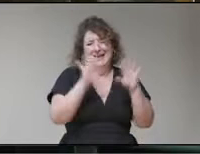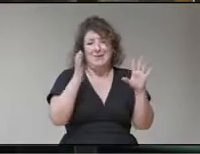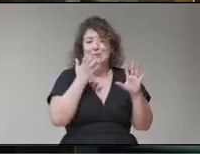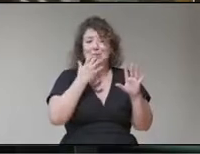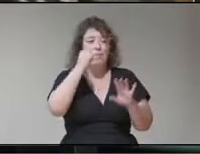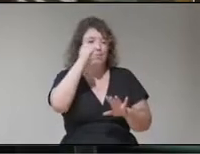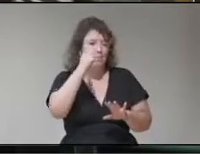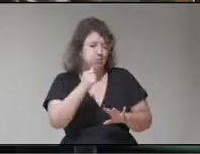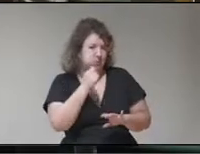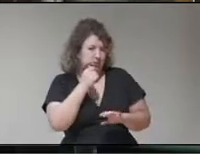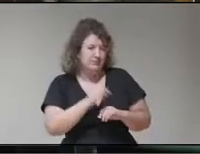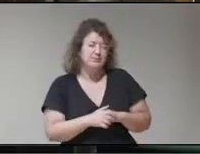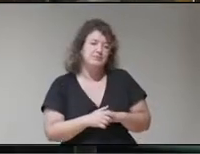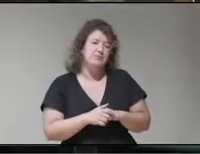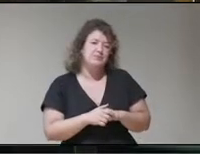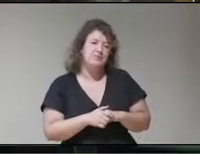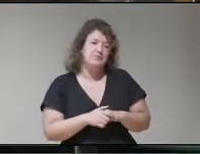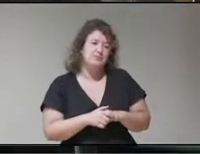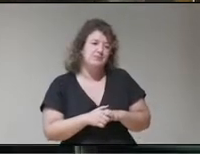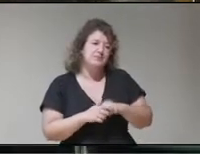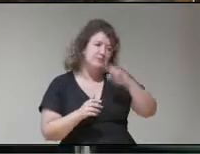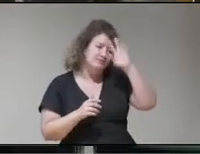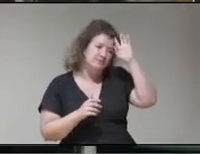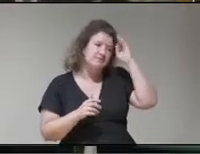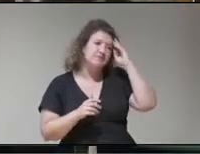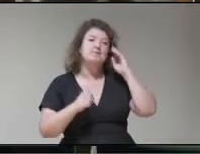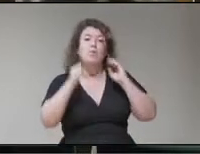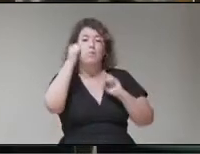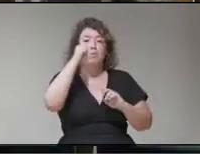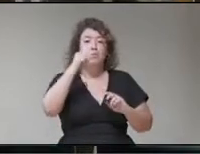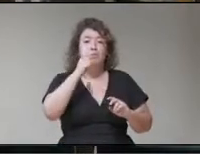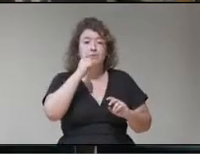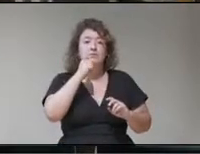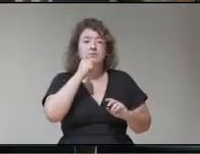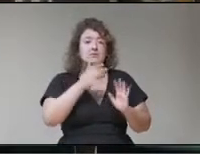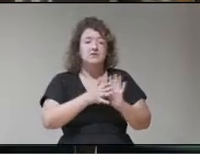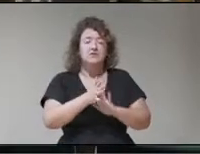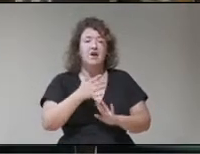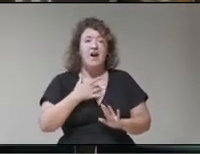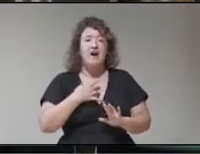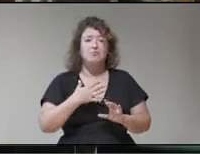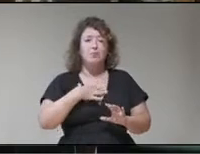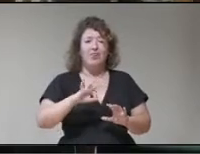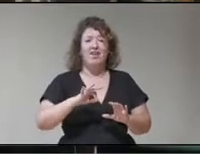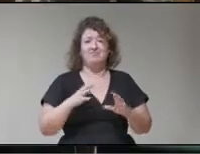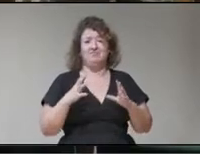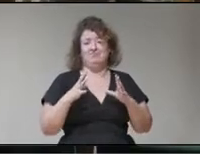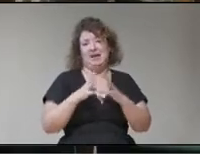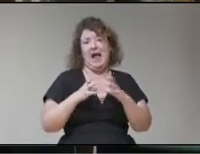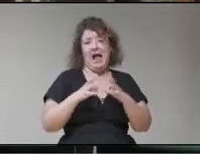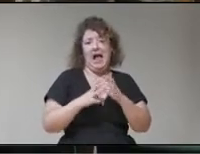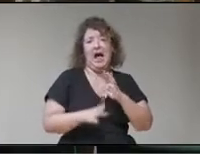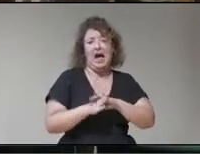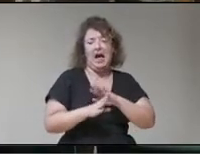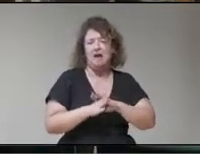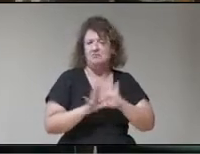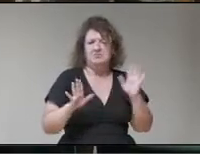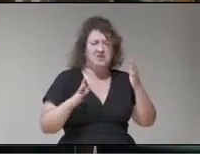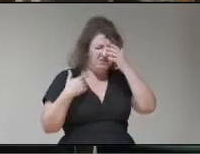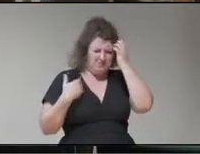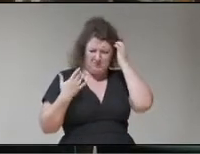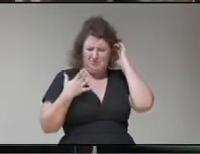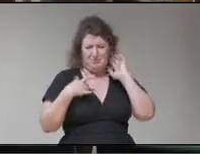embarazo. Vamos a ver, en el embarazo las mujeres siguen siendo receptivas. Eso fisiológicamente no tiene ningún